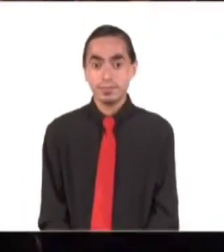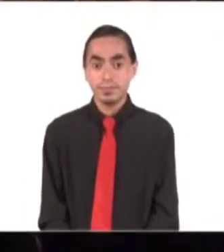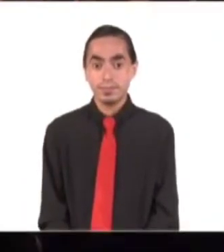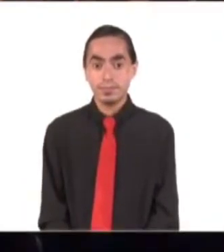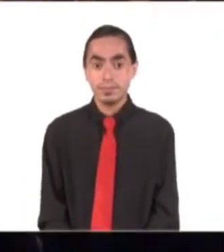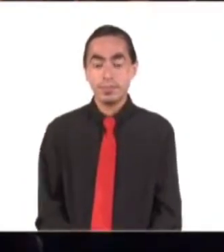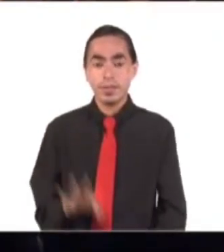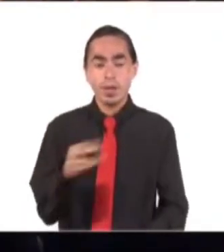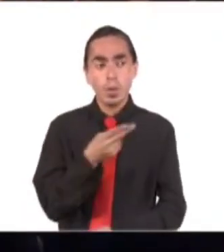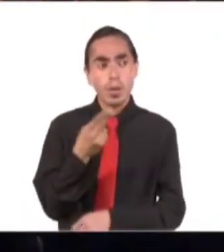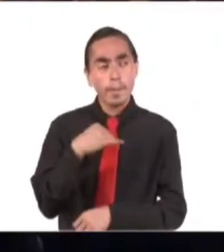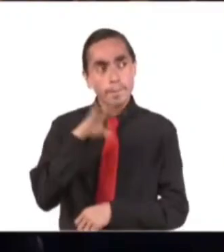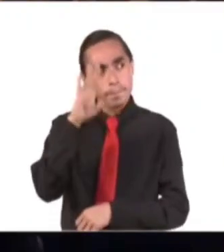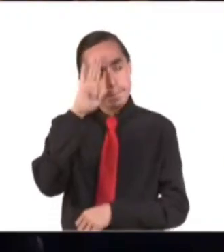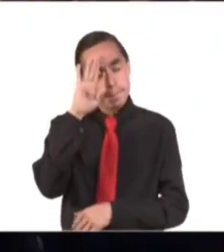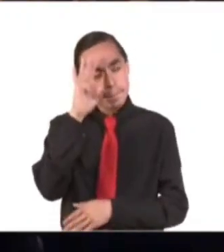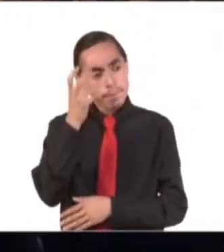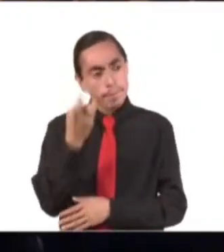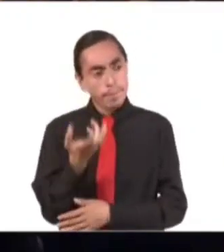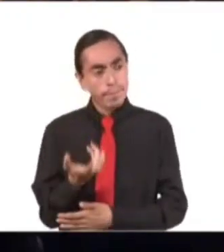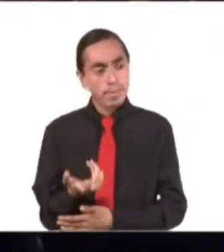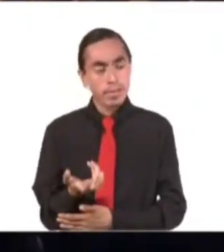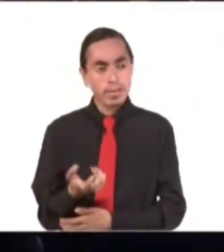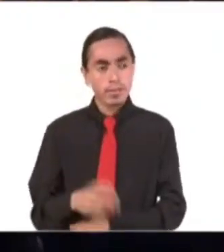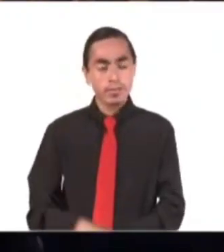se preguntarán que de dónde me viene